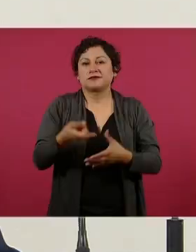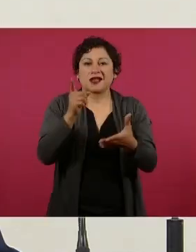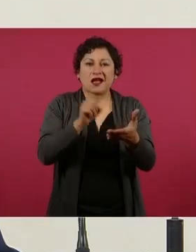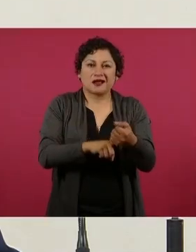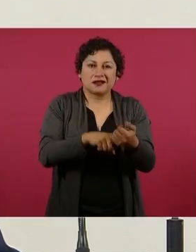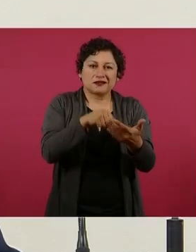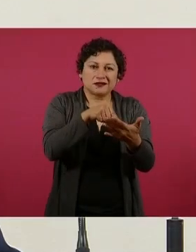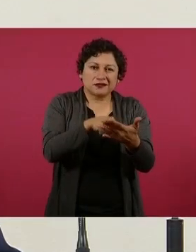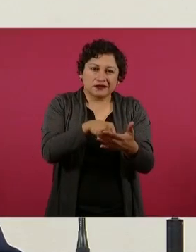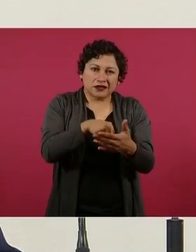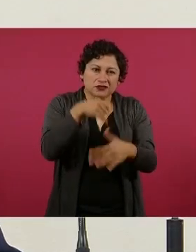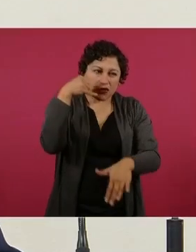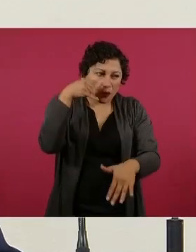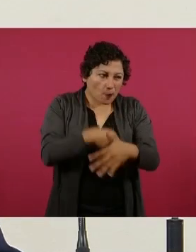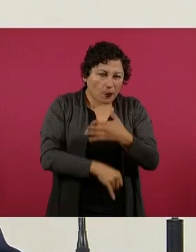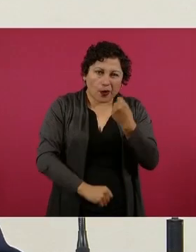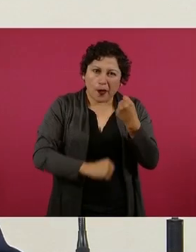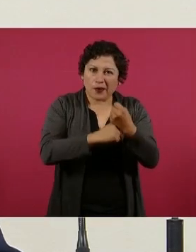argumentación,